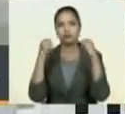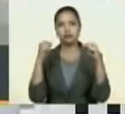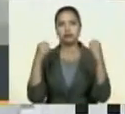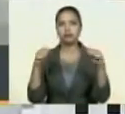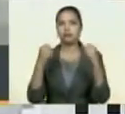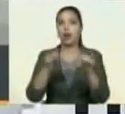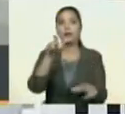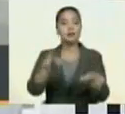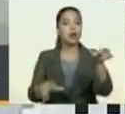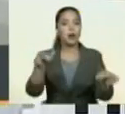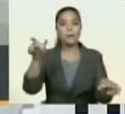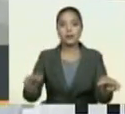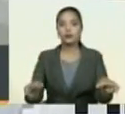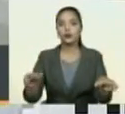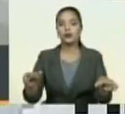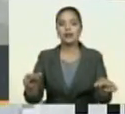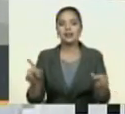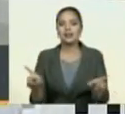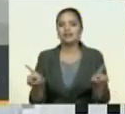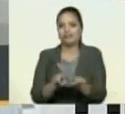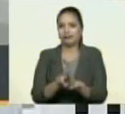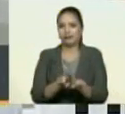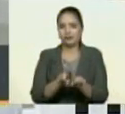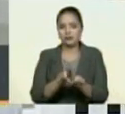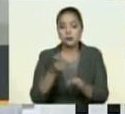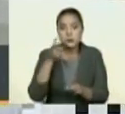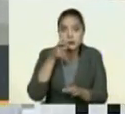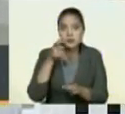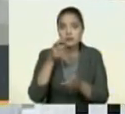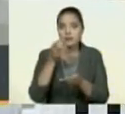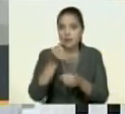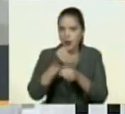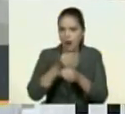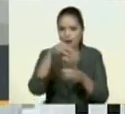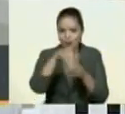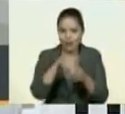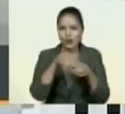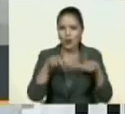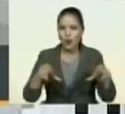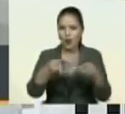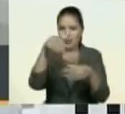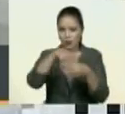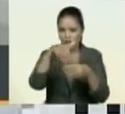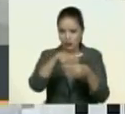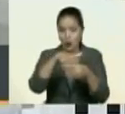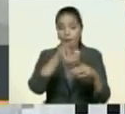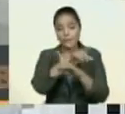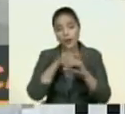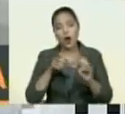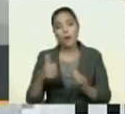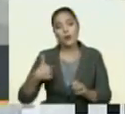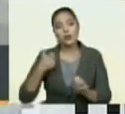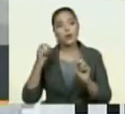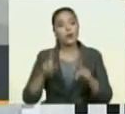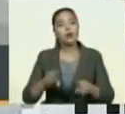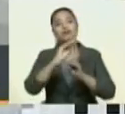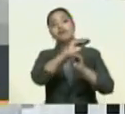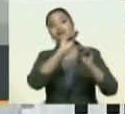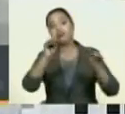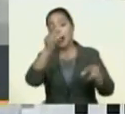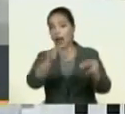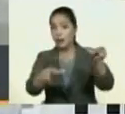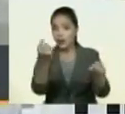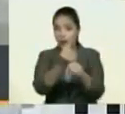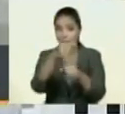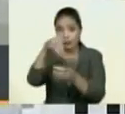los miembros de mesa. Así que, como siempre, aprovechamos todas las oportunidades para llamar a los miembros de